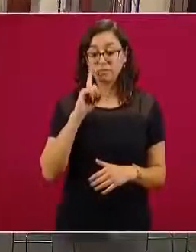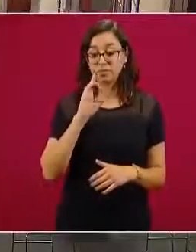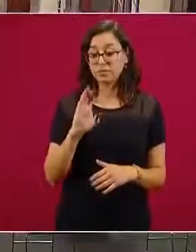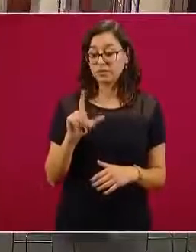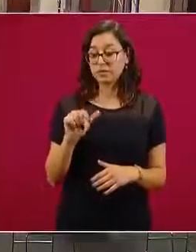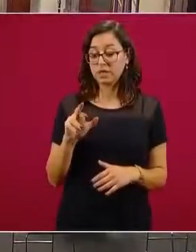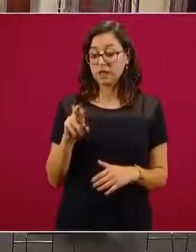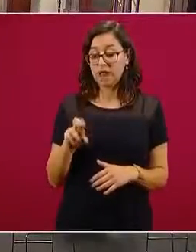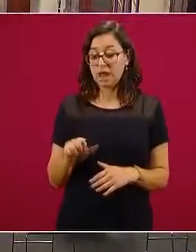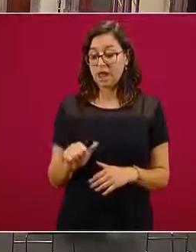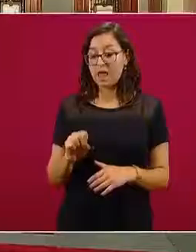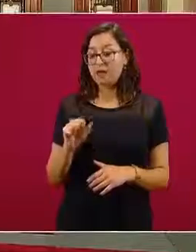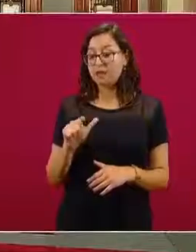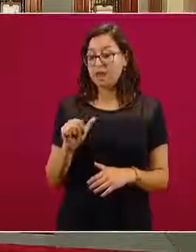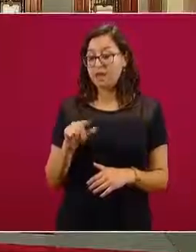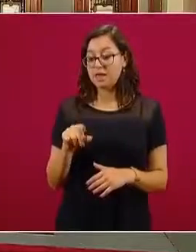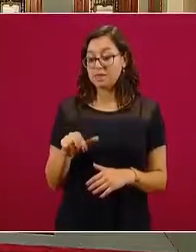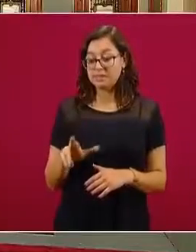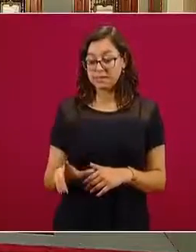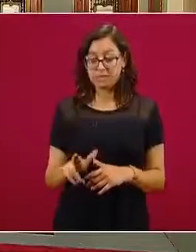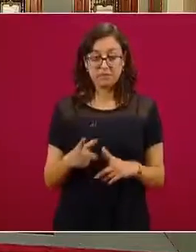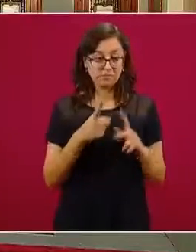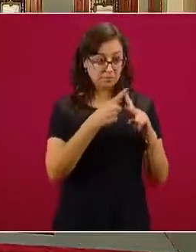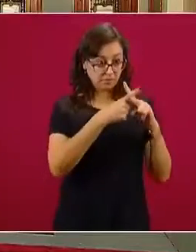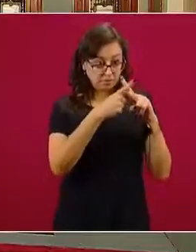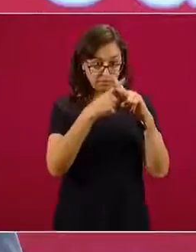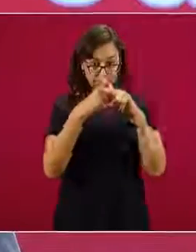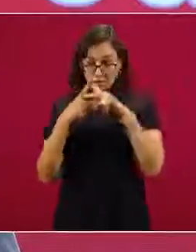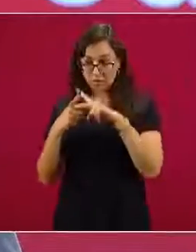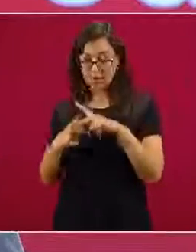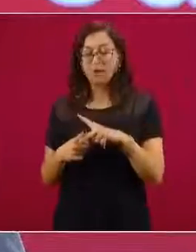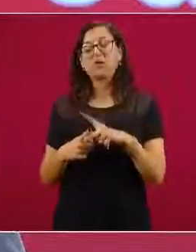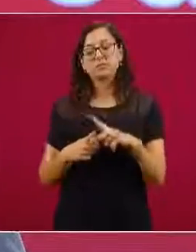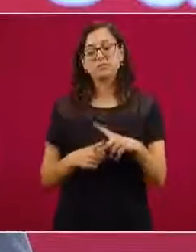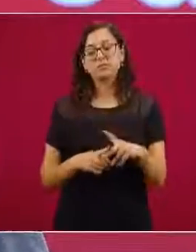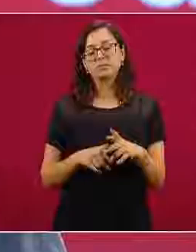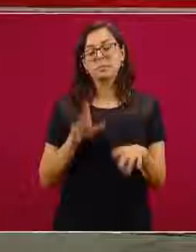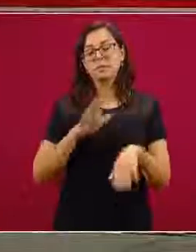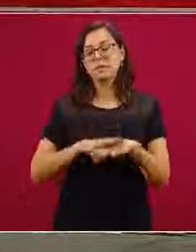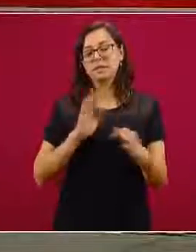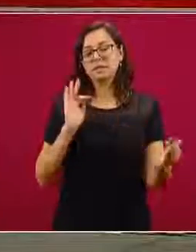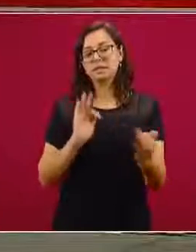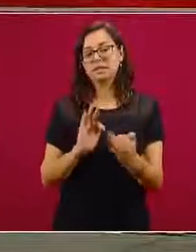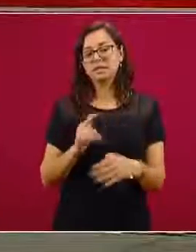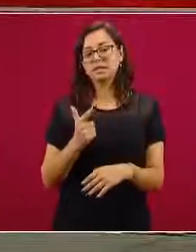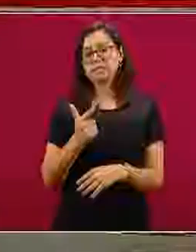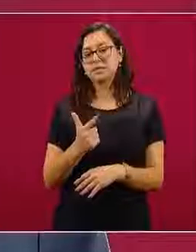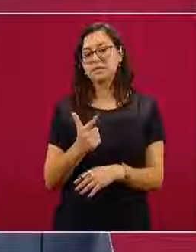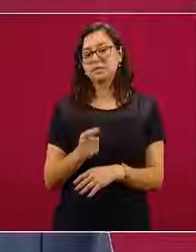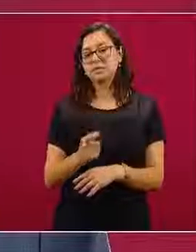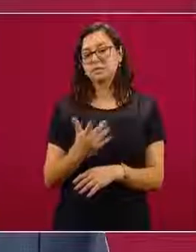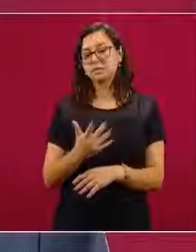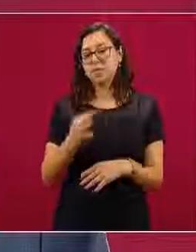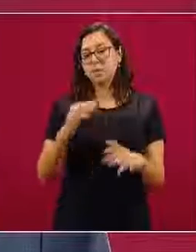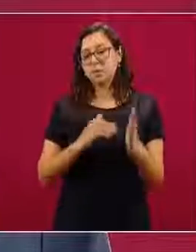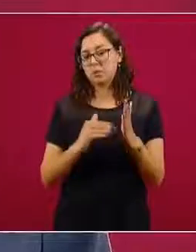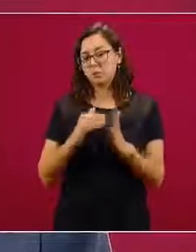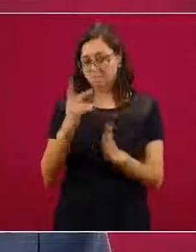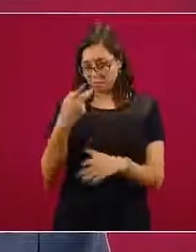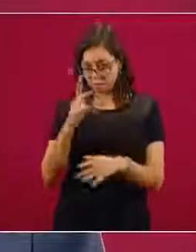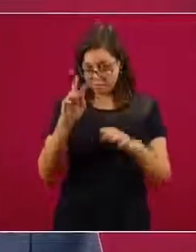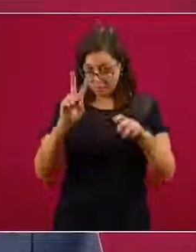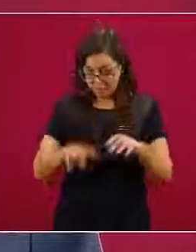México, ella identifica que en realidad la cifra se acerca más a los 7.5 millones, pero la realidad es que no tenemos un dato